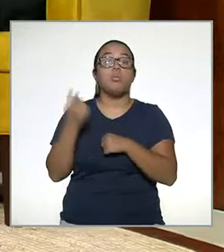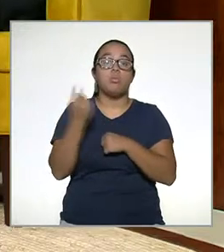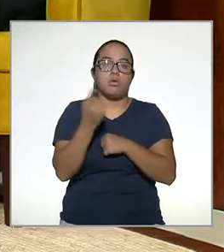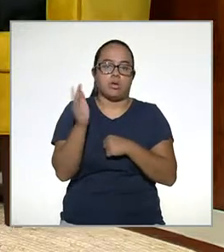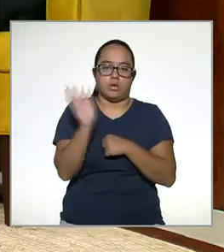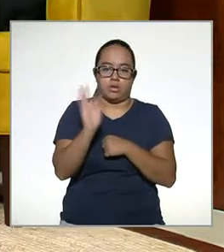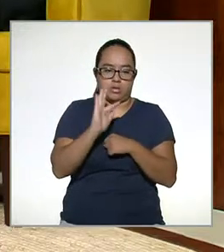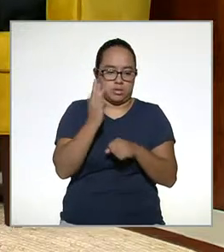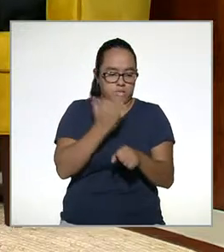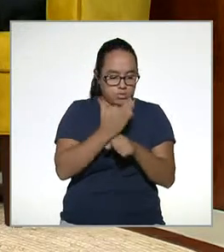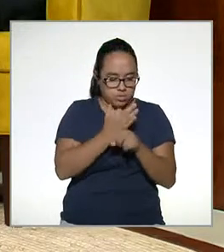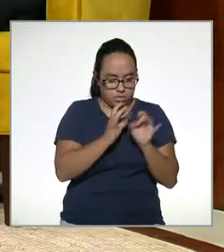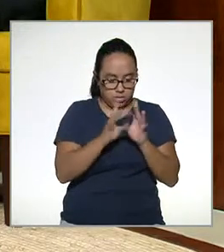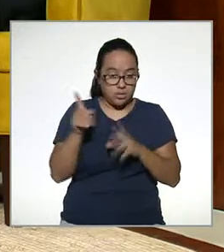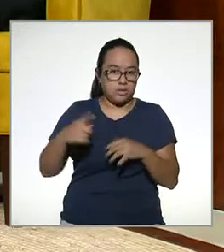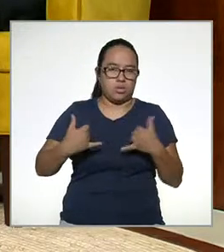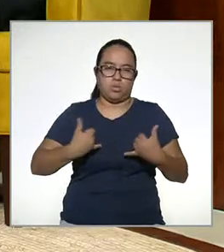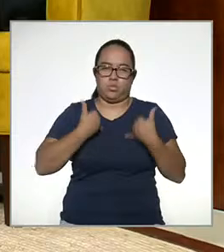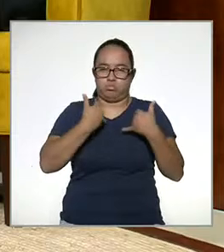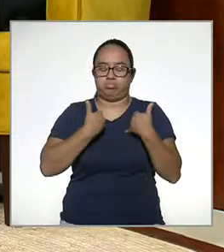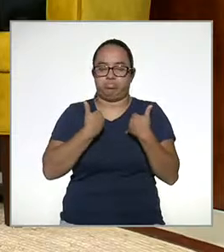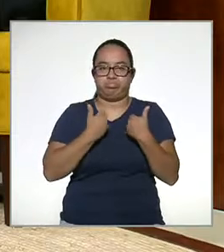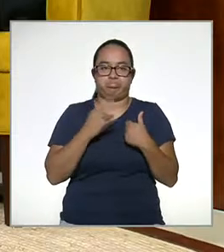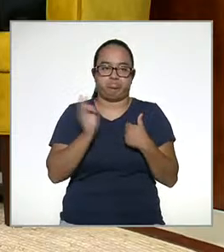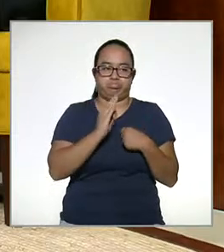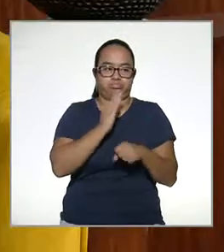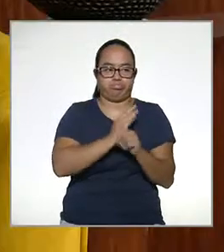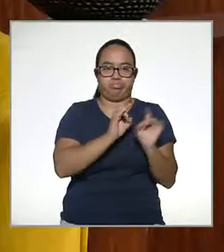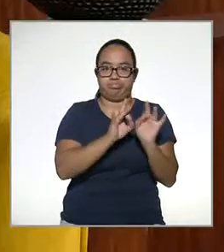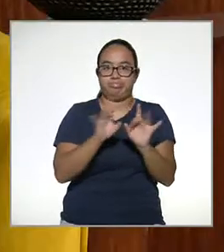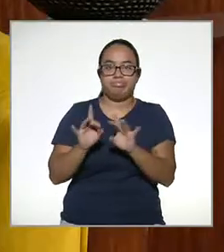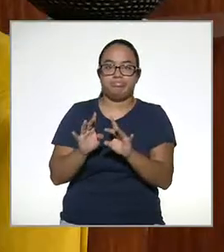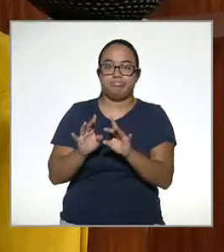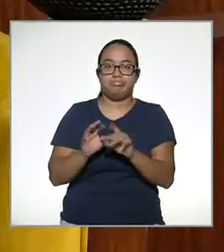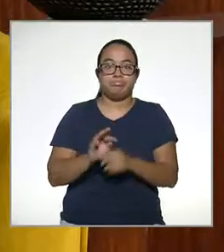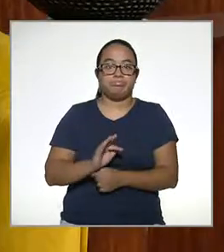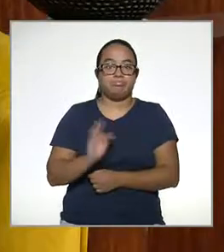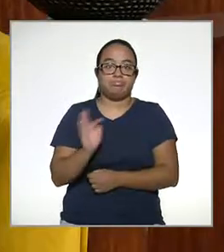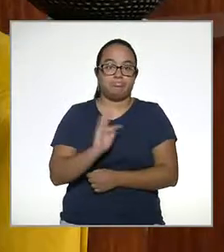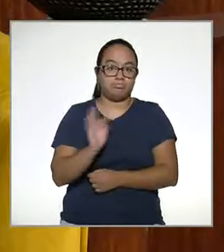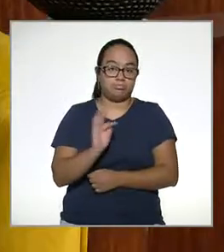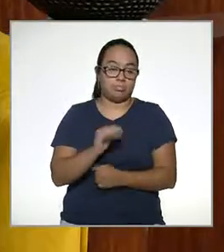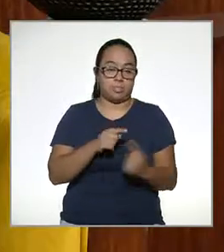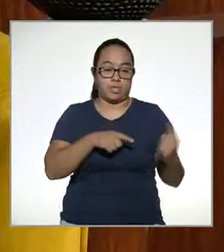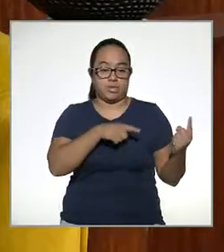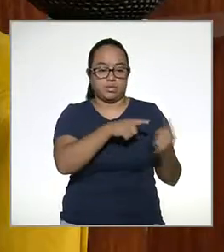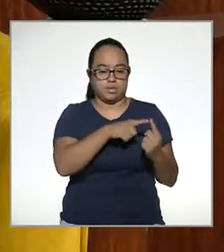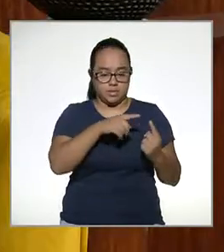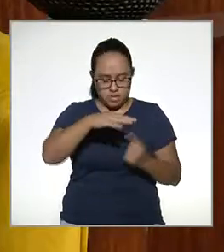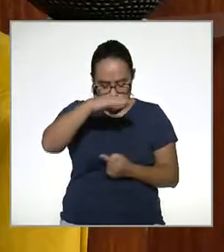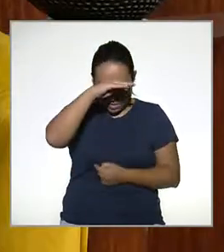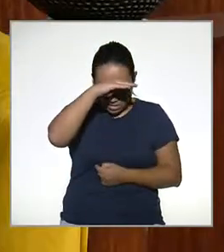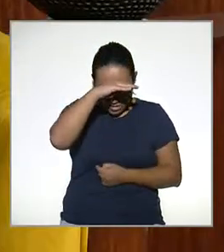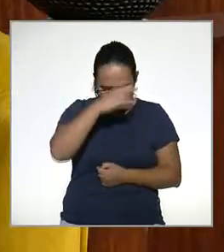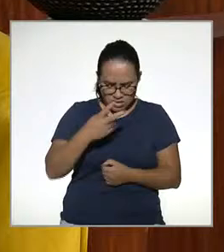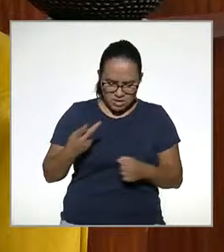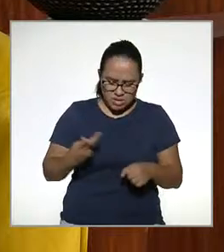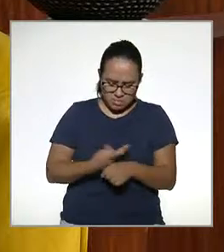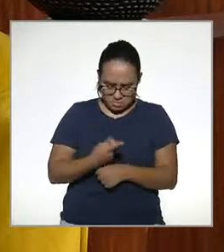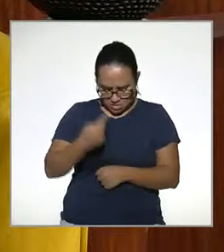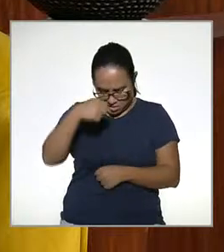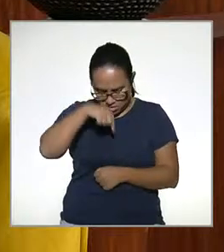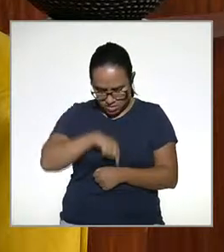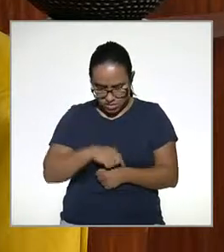estar pasando el chico por una situación que, pues, que tal vez él también tenga que, ¿no? Que se pregunte qué sucede con él.